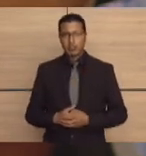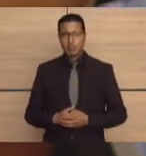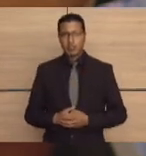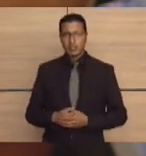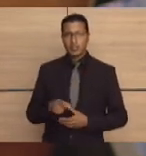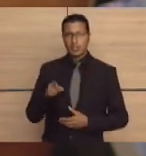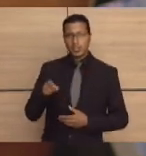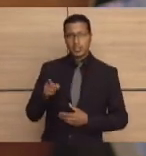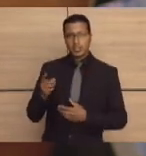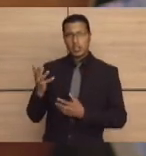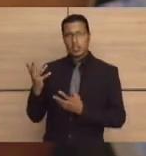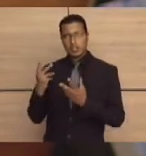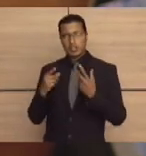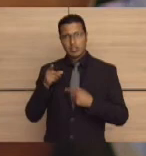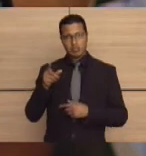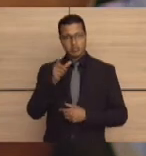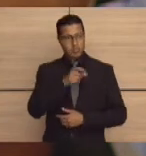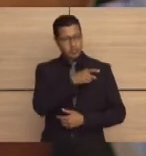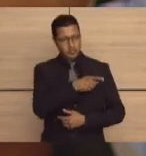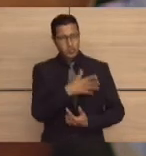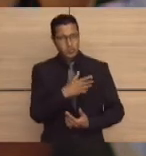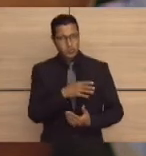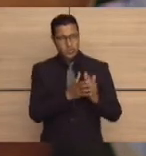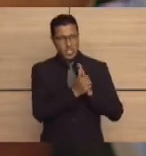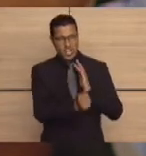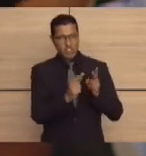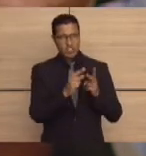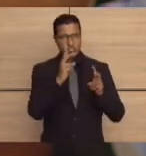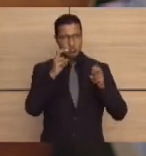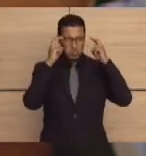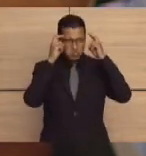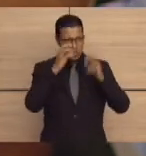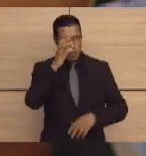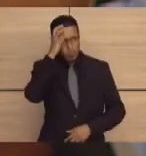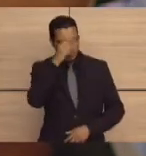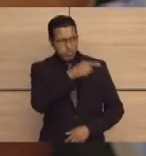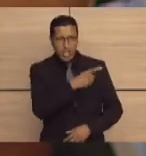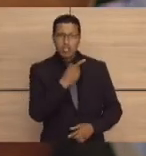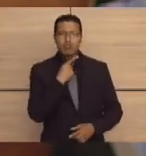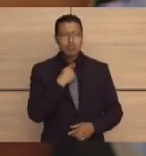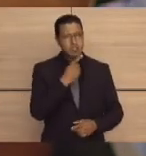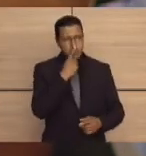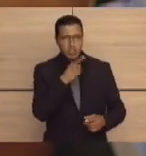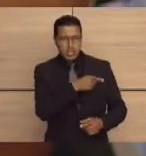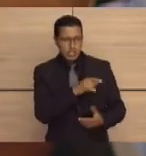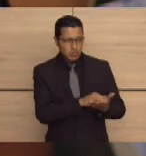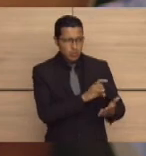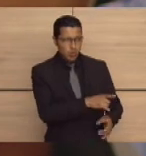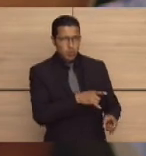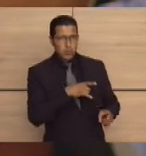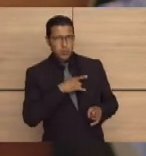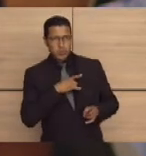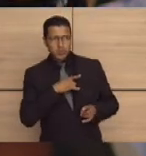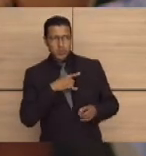Goethe vio a ese muchacho tan ávido, tan lleno de sabiduría, tan lleno de conocimiento, tan lleno de curiosidad, y se inspiró en él para